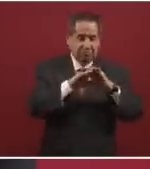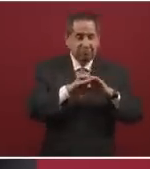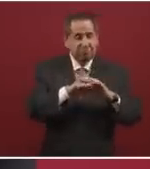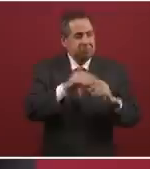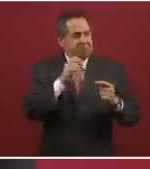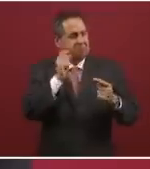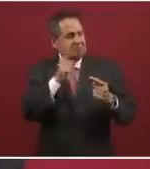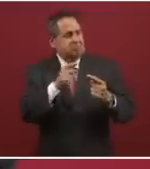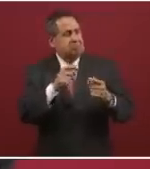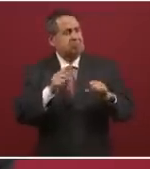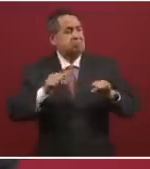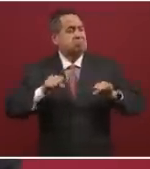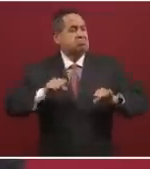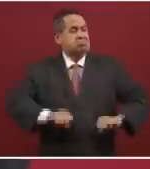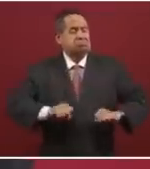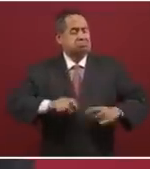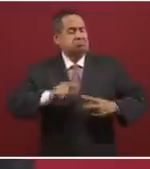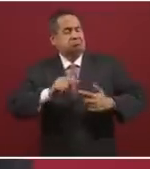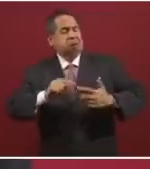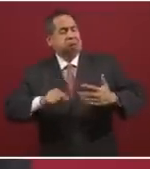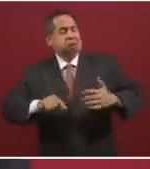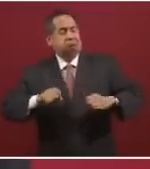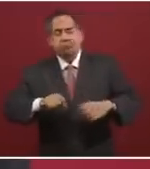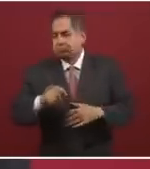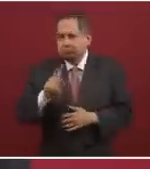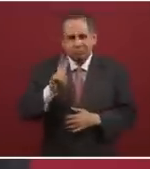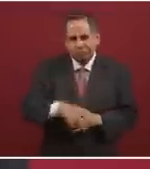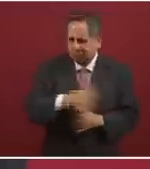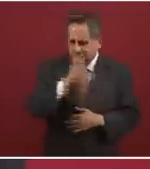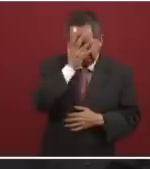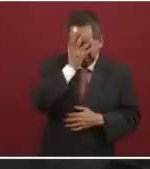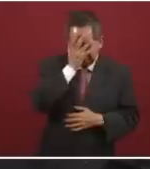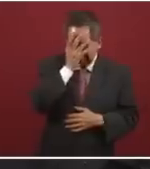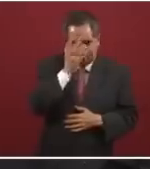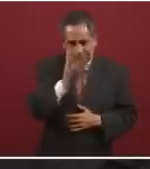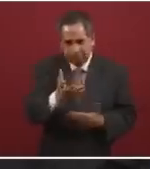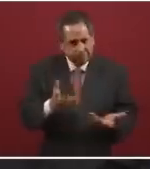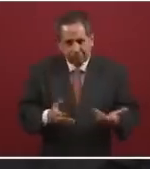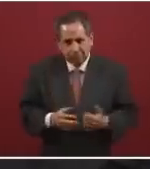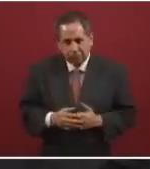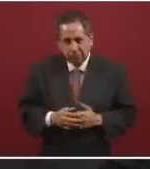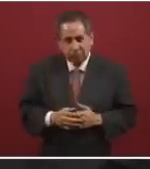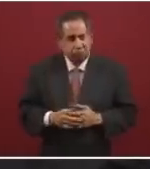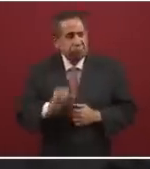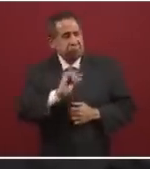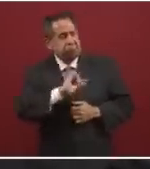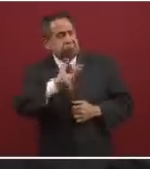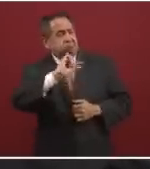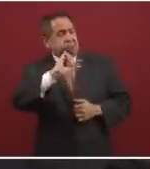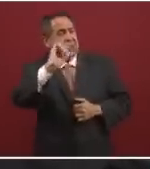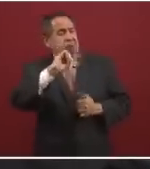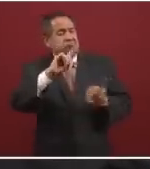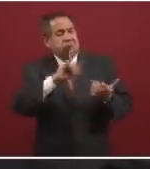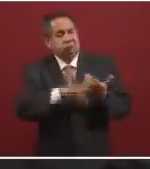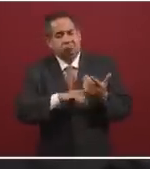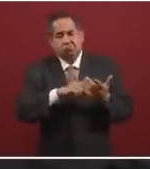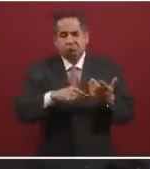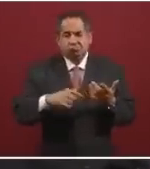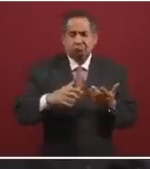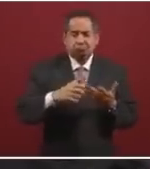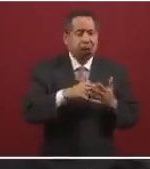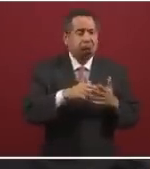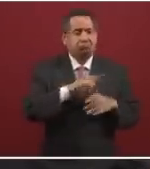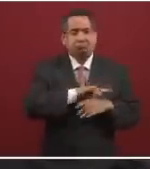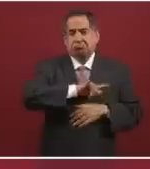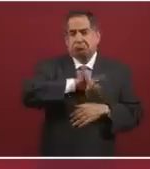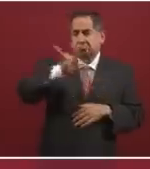privilegios, era una vergüenza. Imagínense los altos funcionarios públicos que se trasladaban